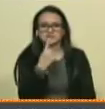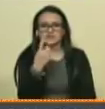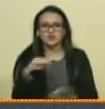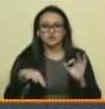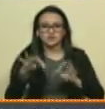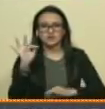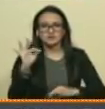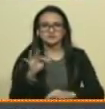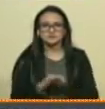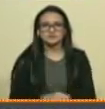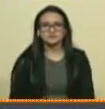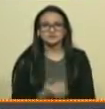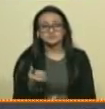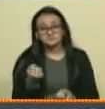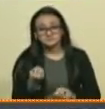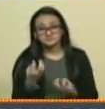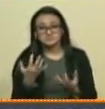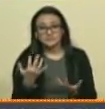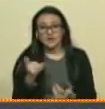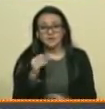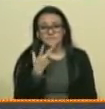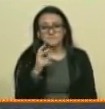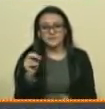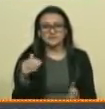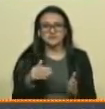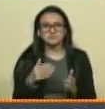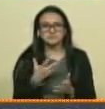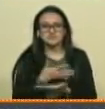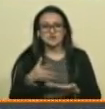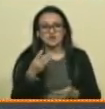20.482.113. De este número tenemos que